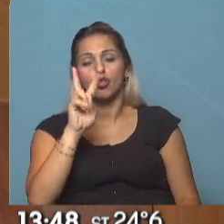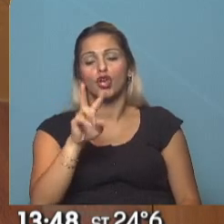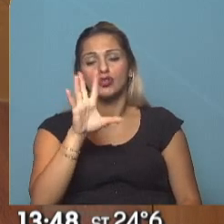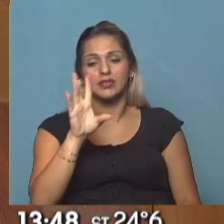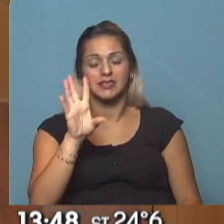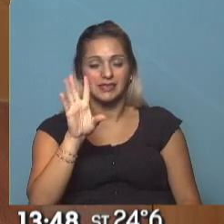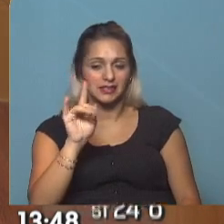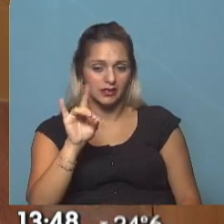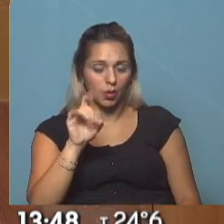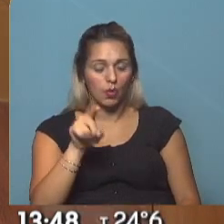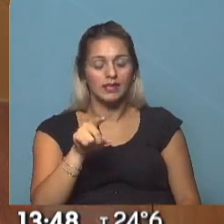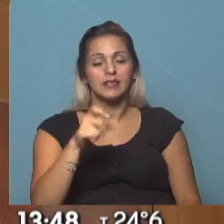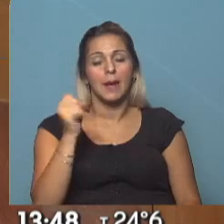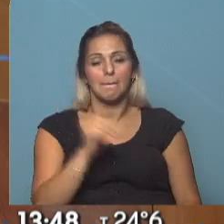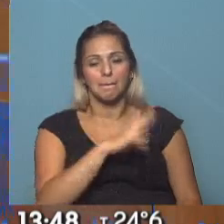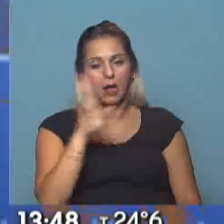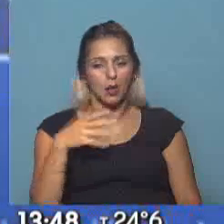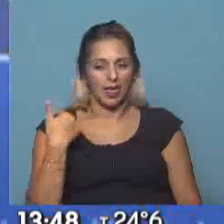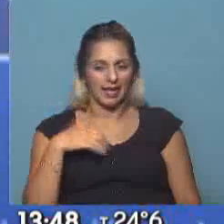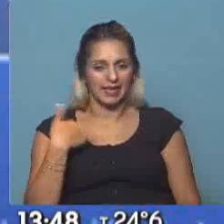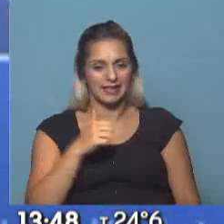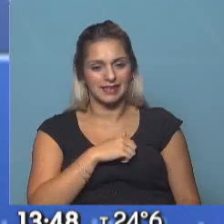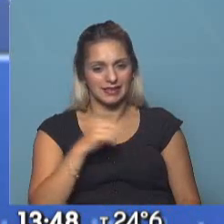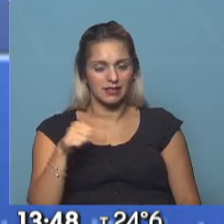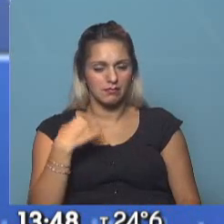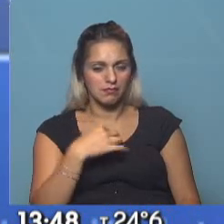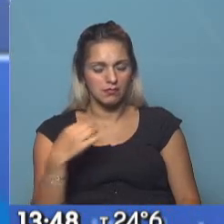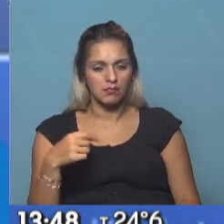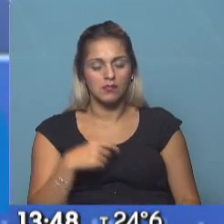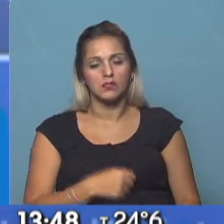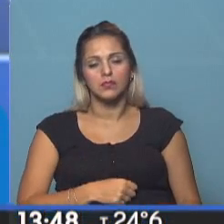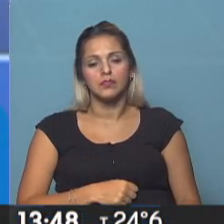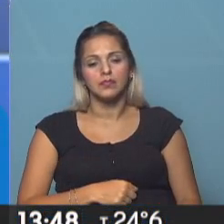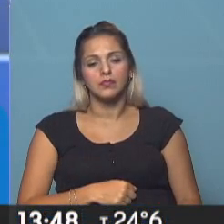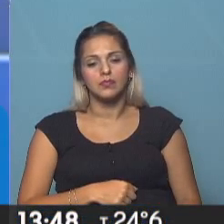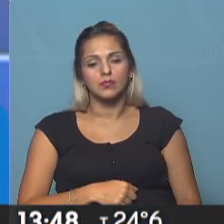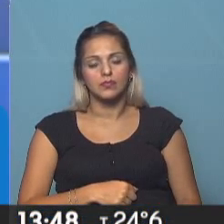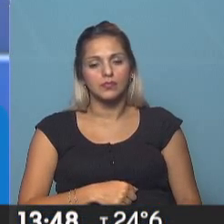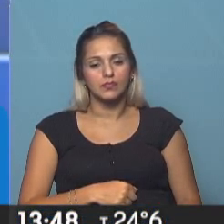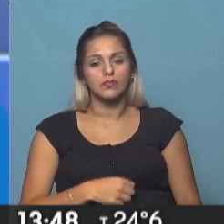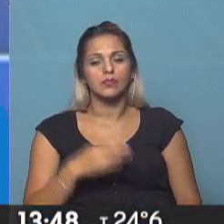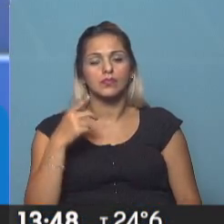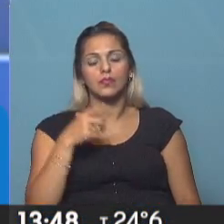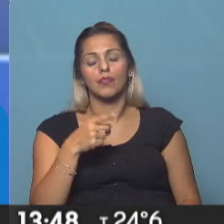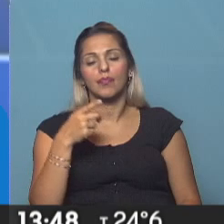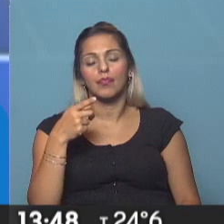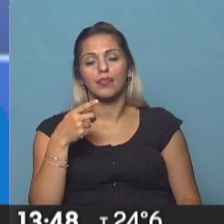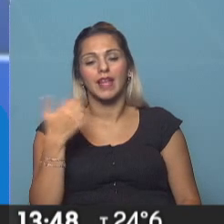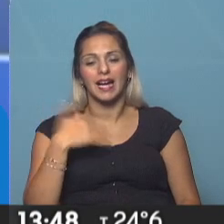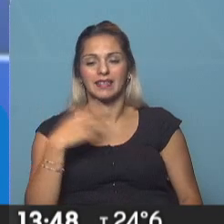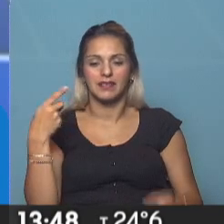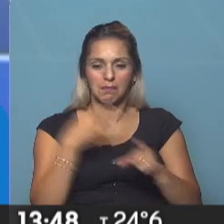2.50, una victoria en la madrugada de la Argentina, que lo tuvo al tandilense como gran protagonista frente al francés Jeremy